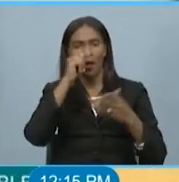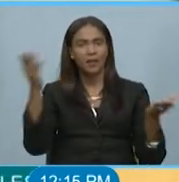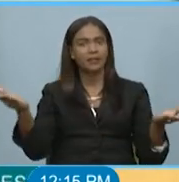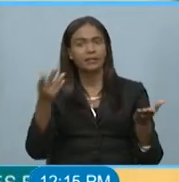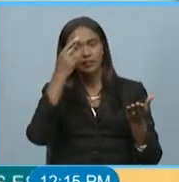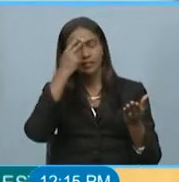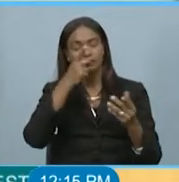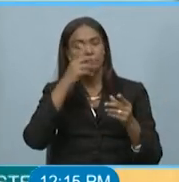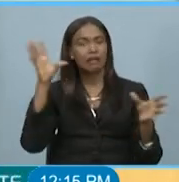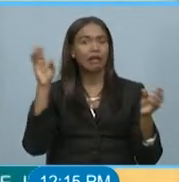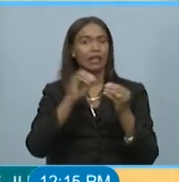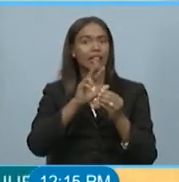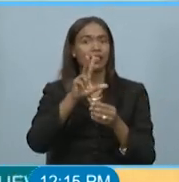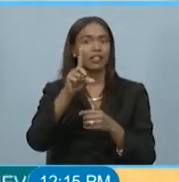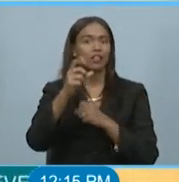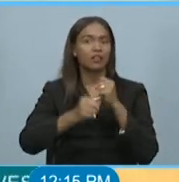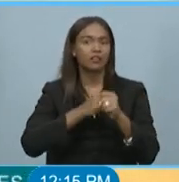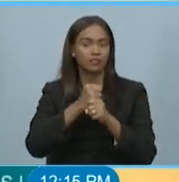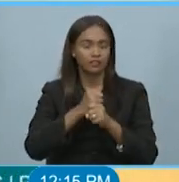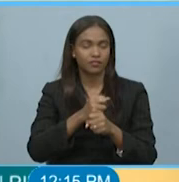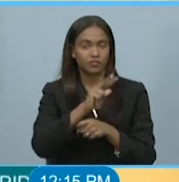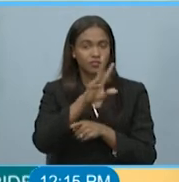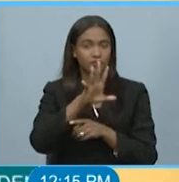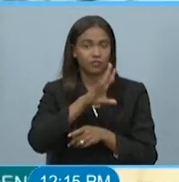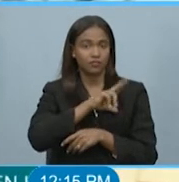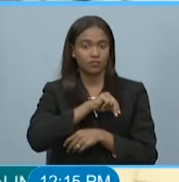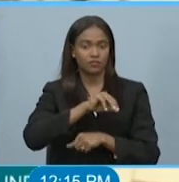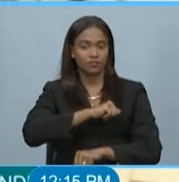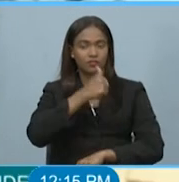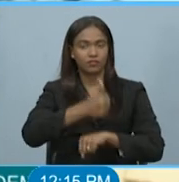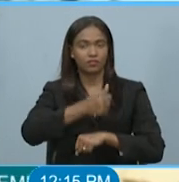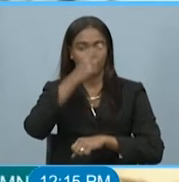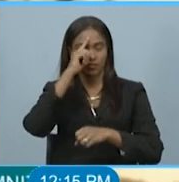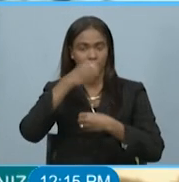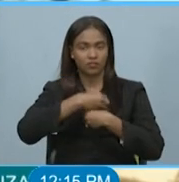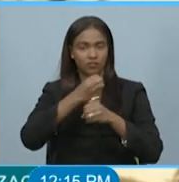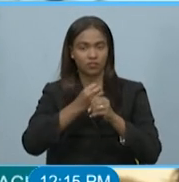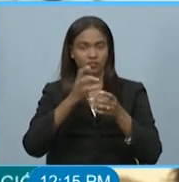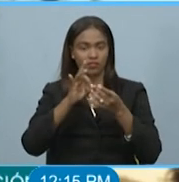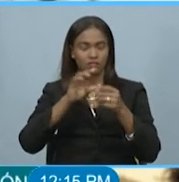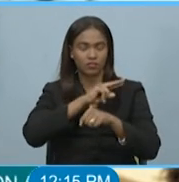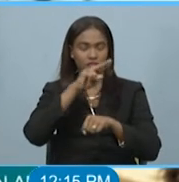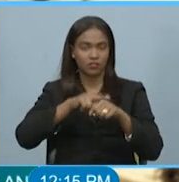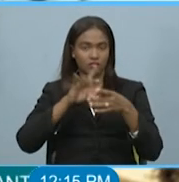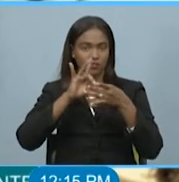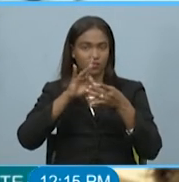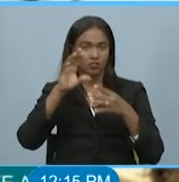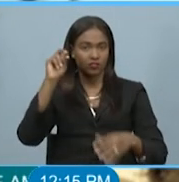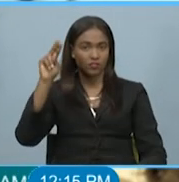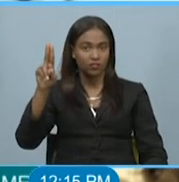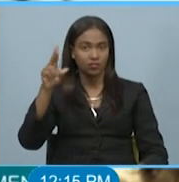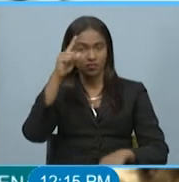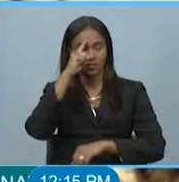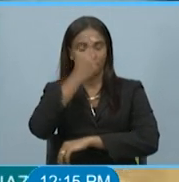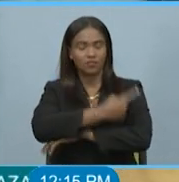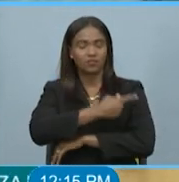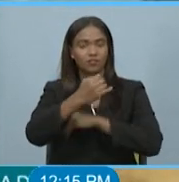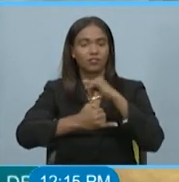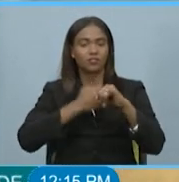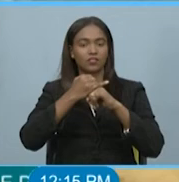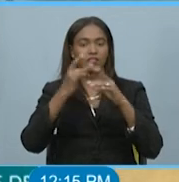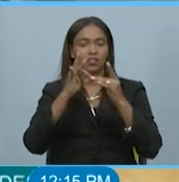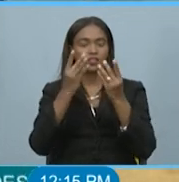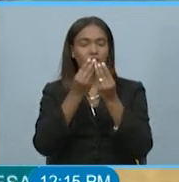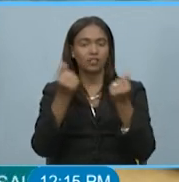dominicana durante 31 años. El 25 de noviembre fue declarado por la Organización de las Naciones Unidas, la ONU, como el Día Internacional de